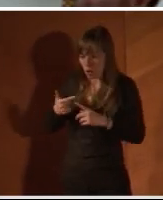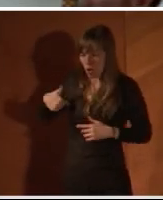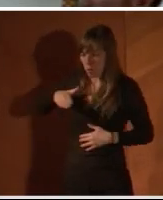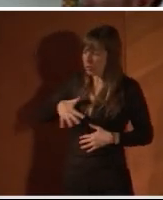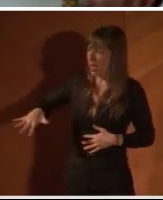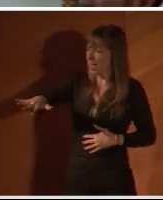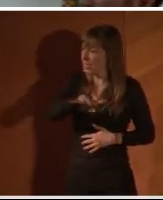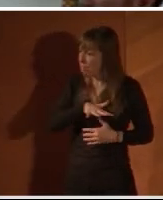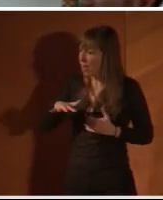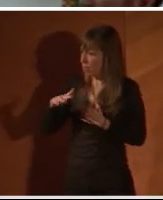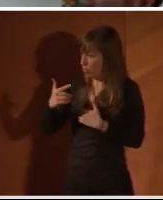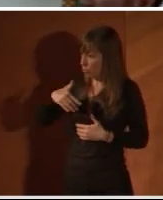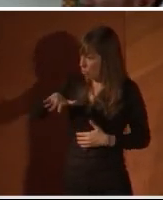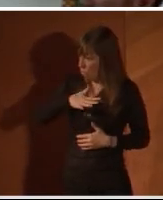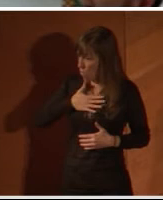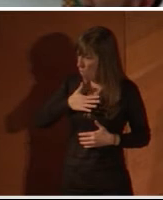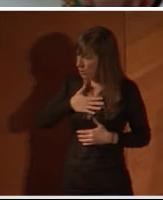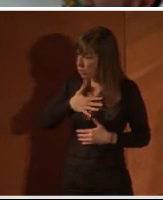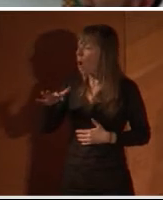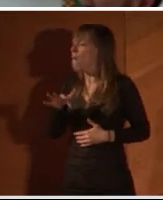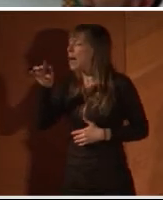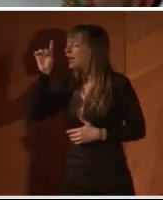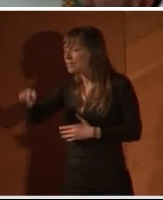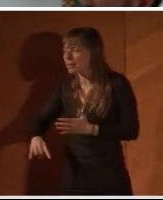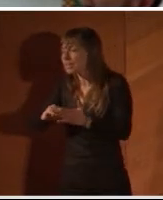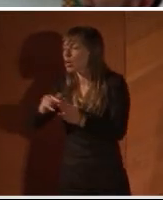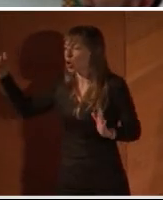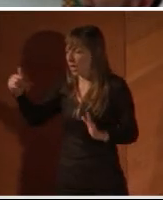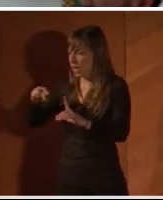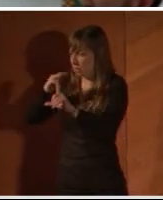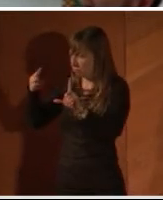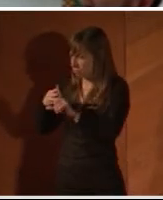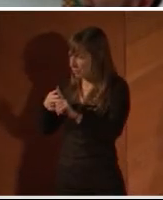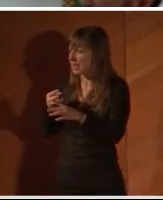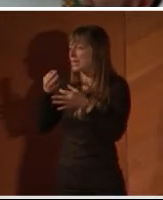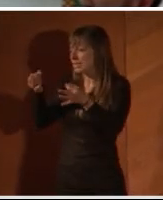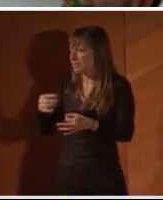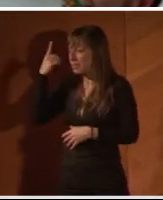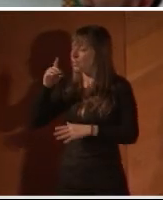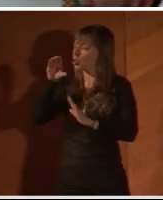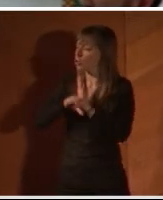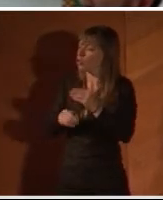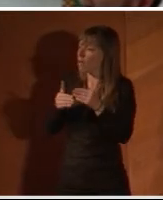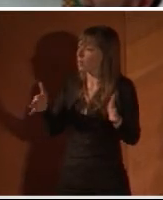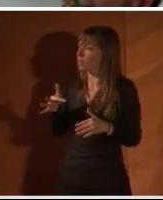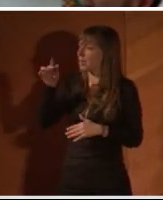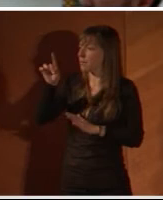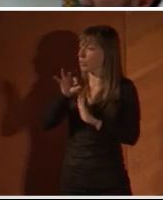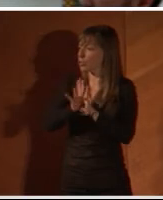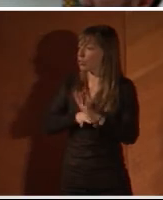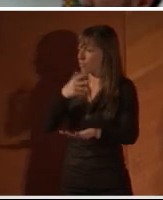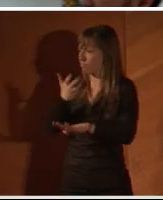de participación ciudadana presenciales con herramientas tecnológicas, siempre bajo el principio de las licencias del código abierto y el software libre, para que